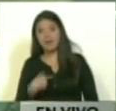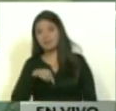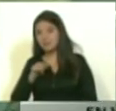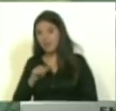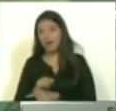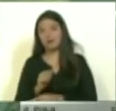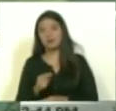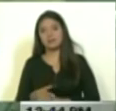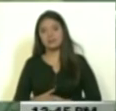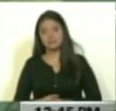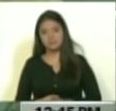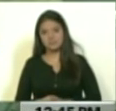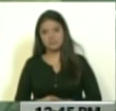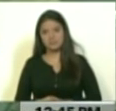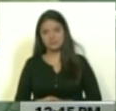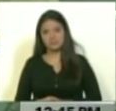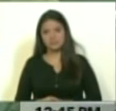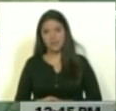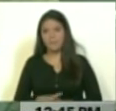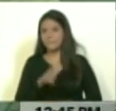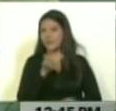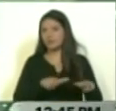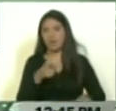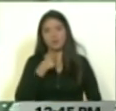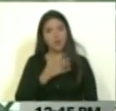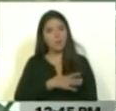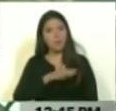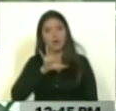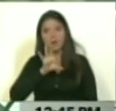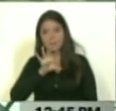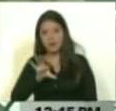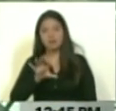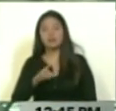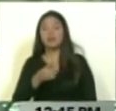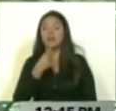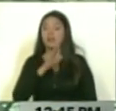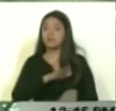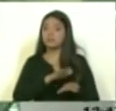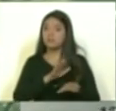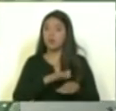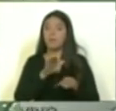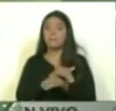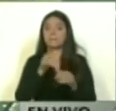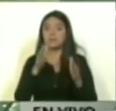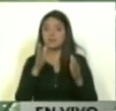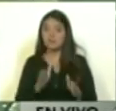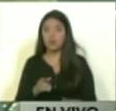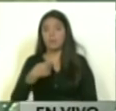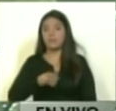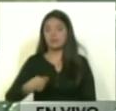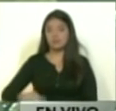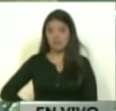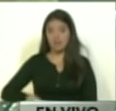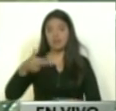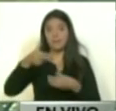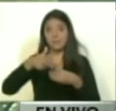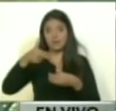criminal, artero, apátrida. Yo le he dicho al ministro y presidente PDVSA, Eulogio del